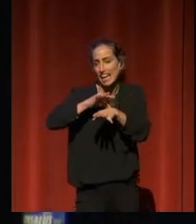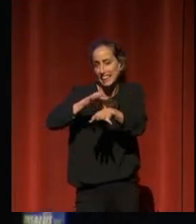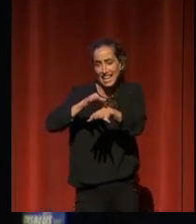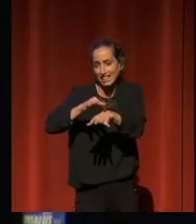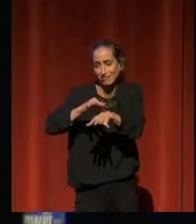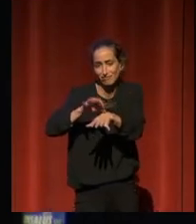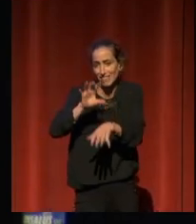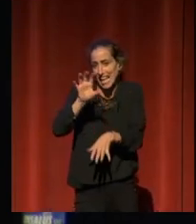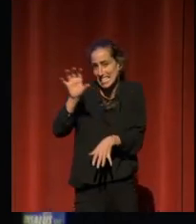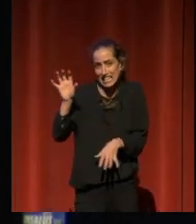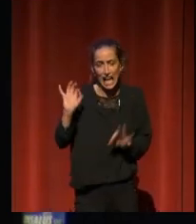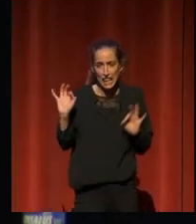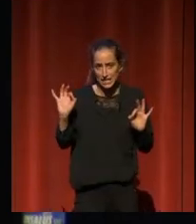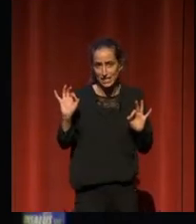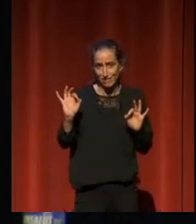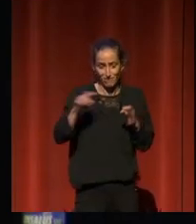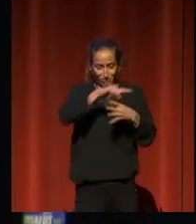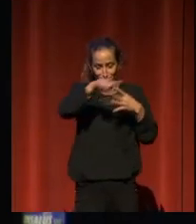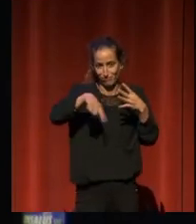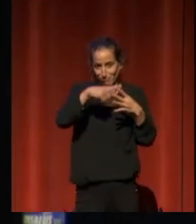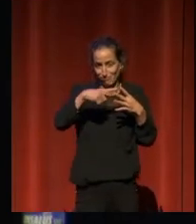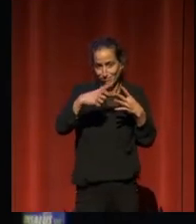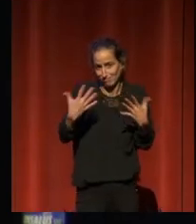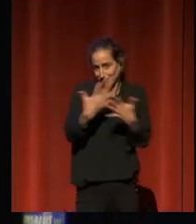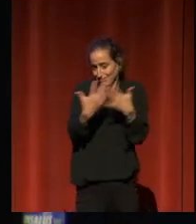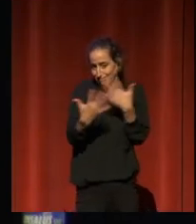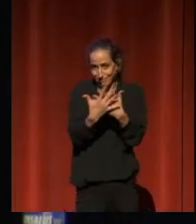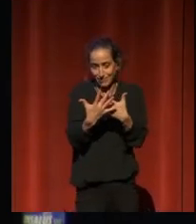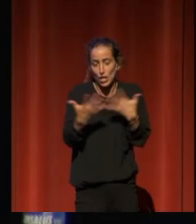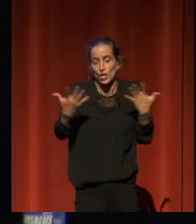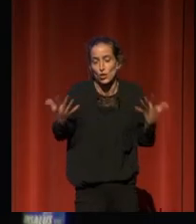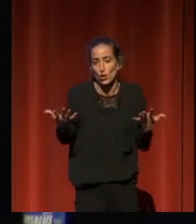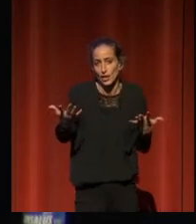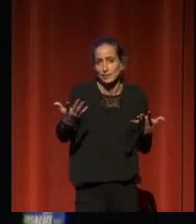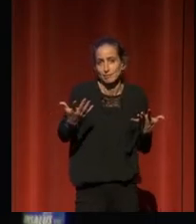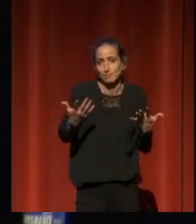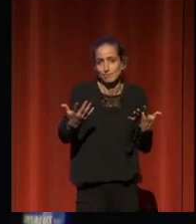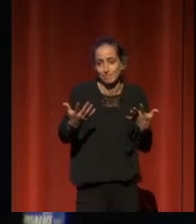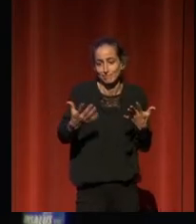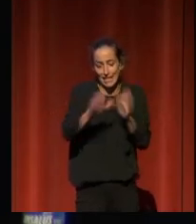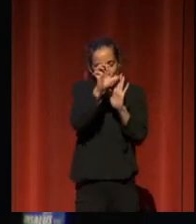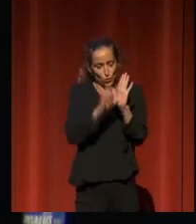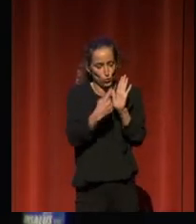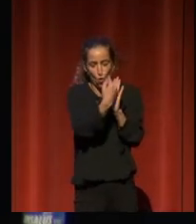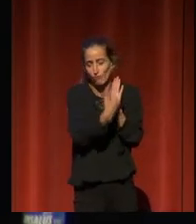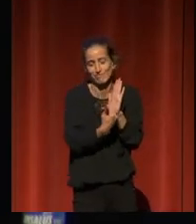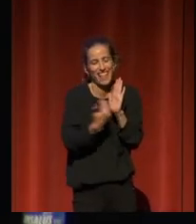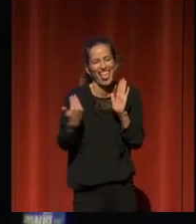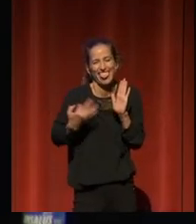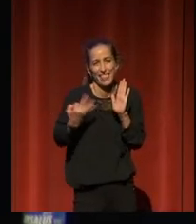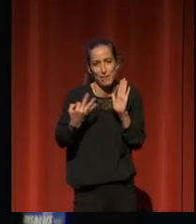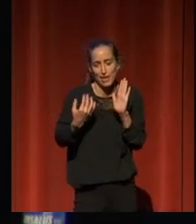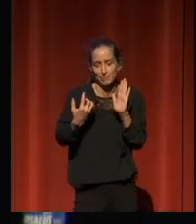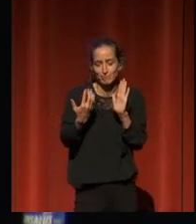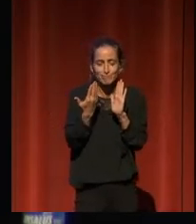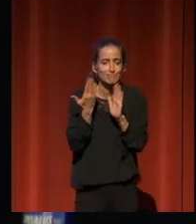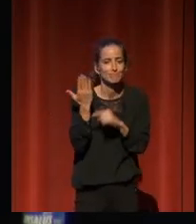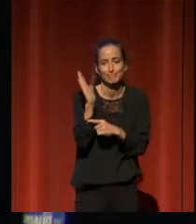estatales Entonces esto tiene que reflejar la forma en la cual nos